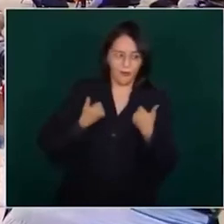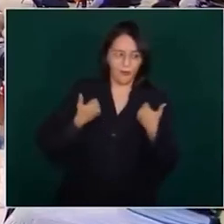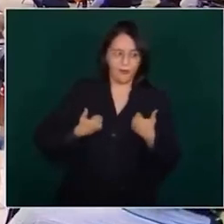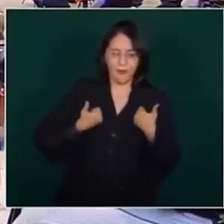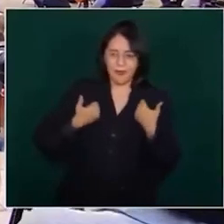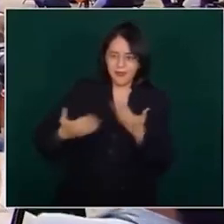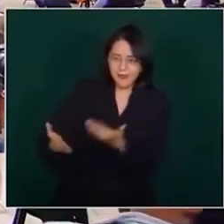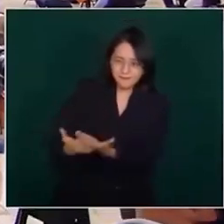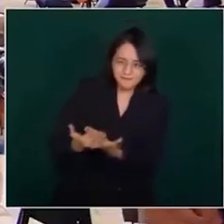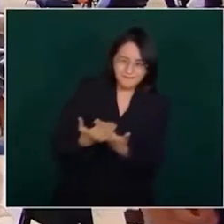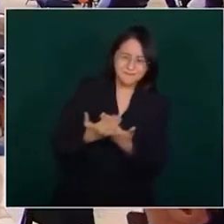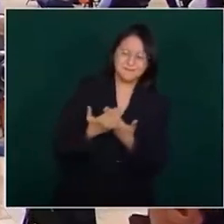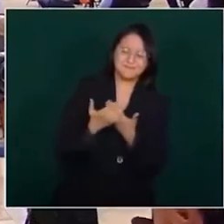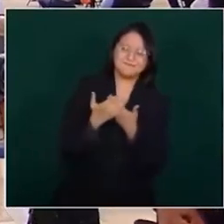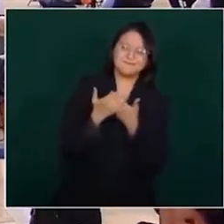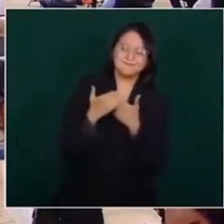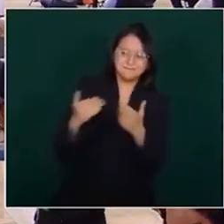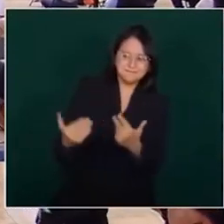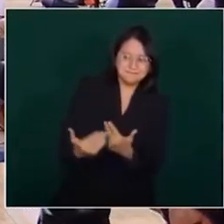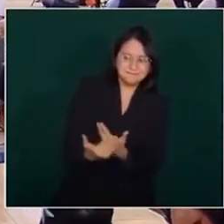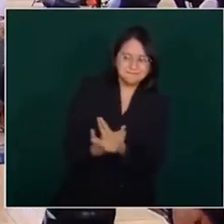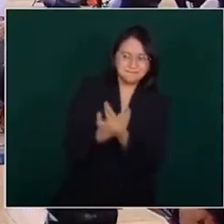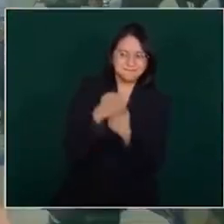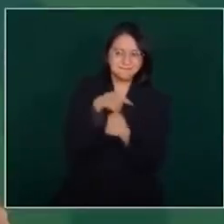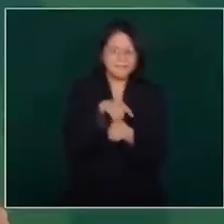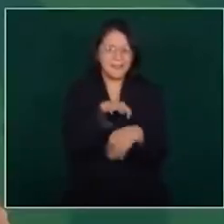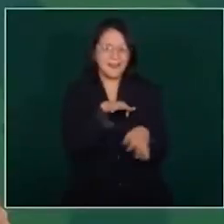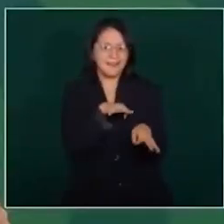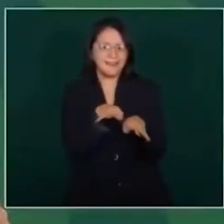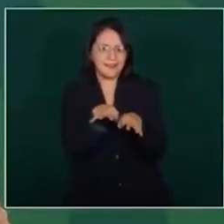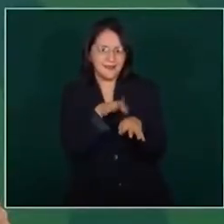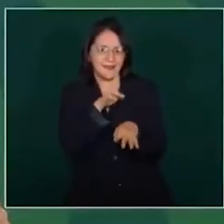de jóvenes a su servicio,